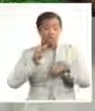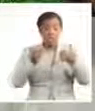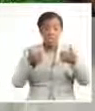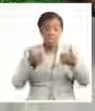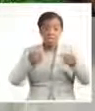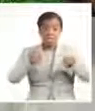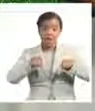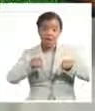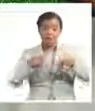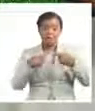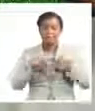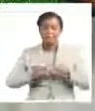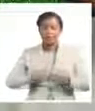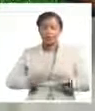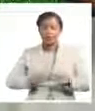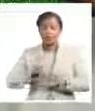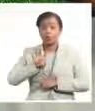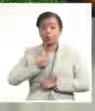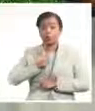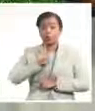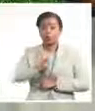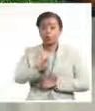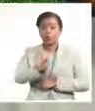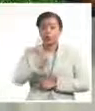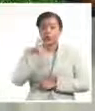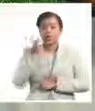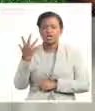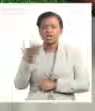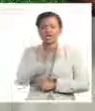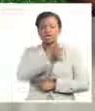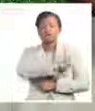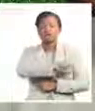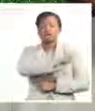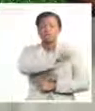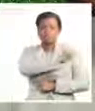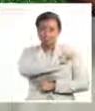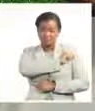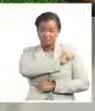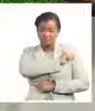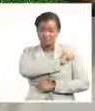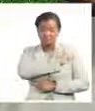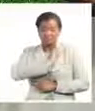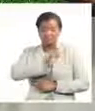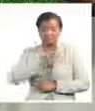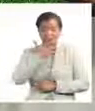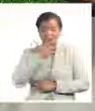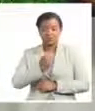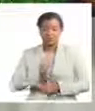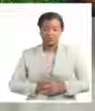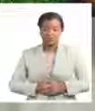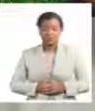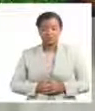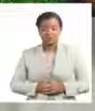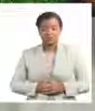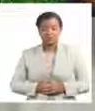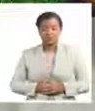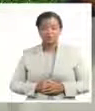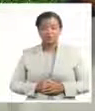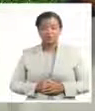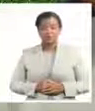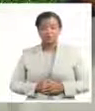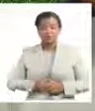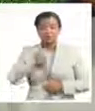pero cuatro de ellos fueron favorecidos por los aficionados que votaron en la encuesta ahora bien